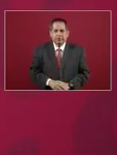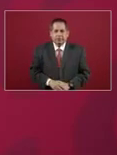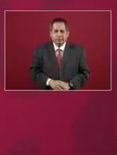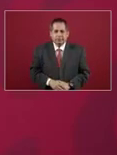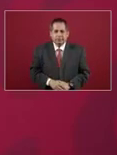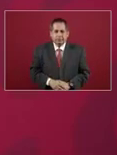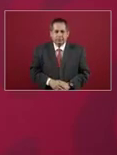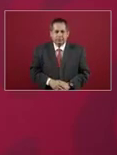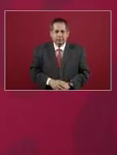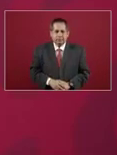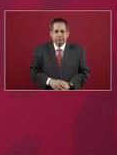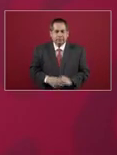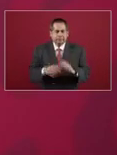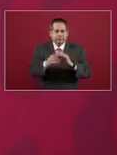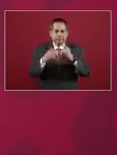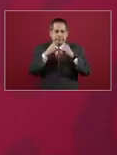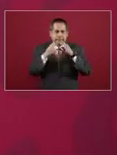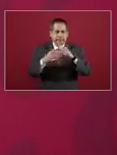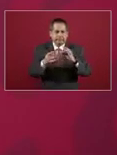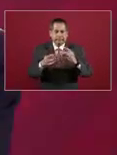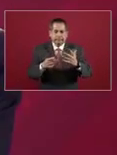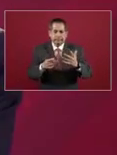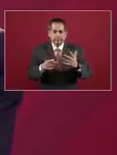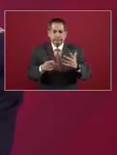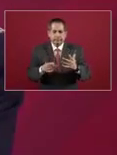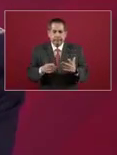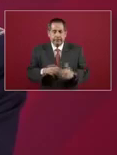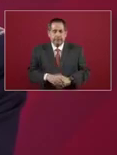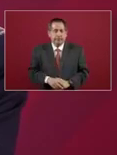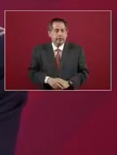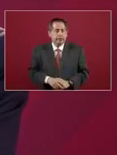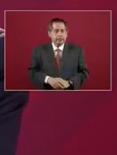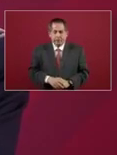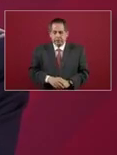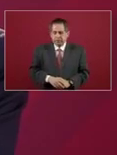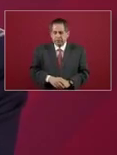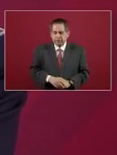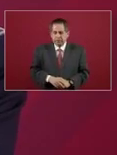hay que ver qué es lo que